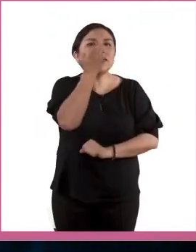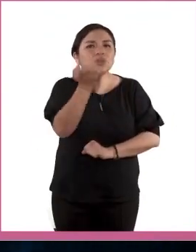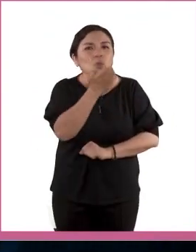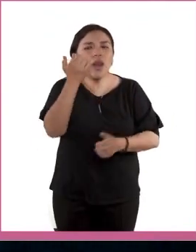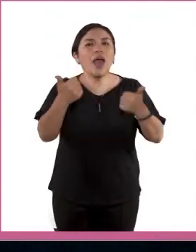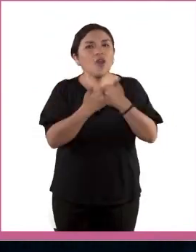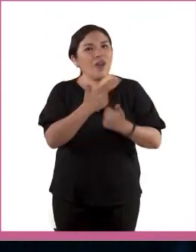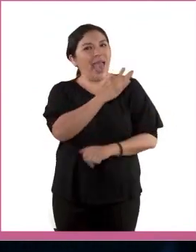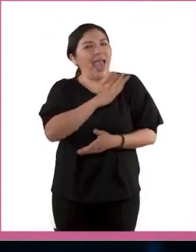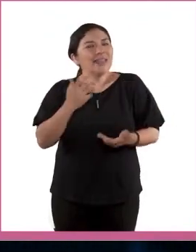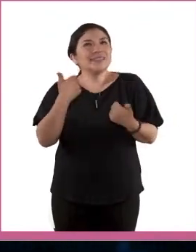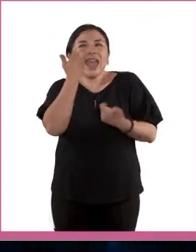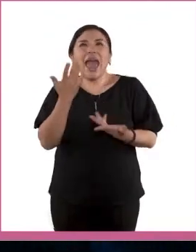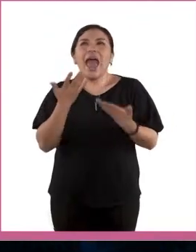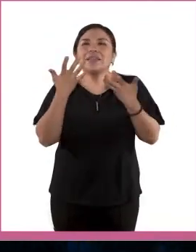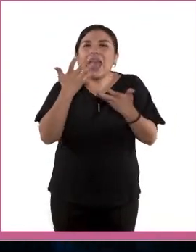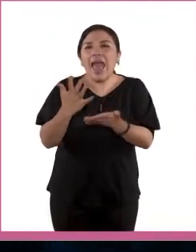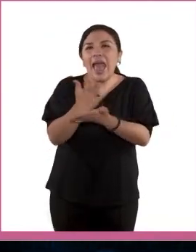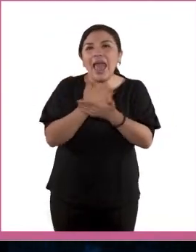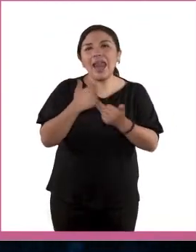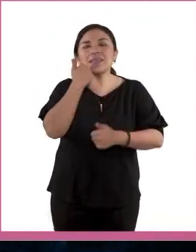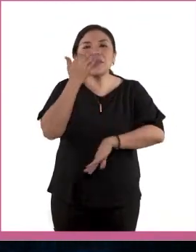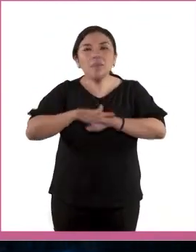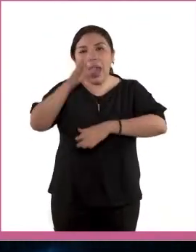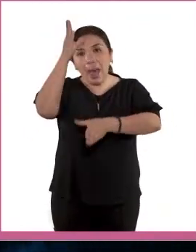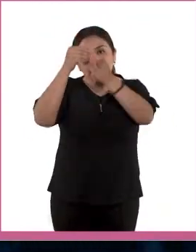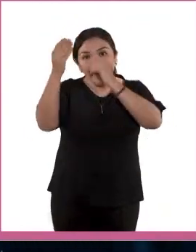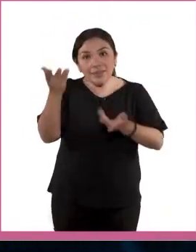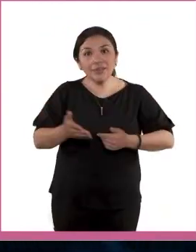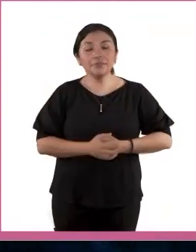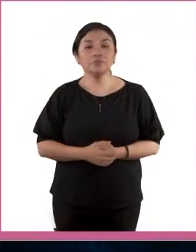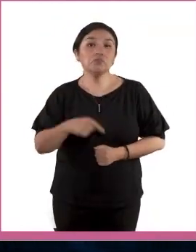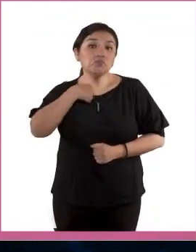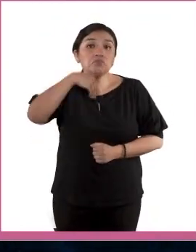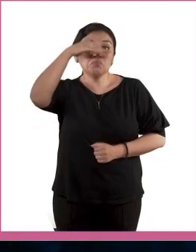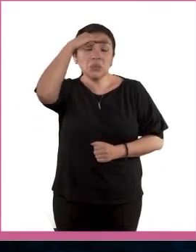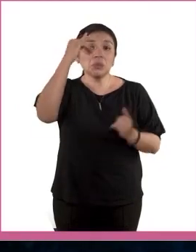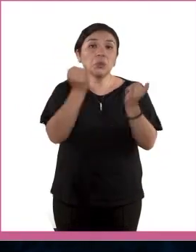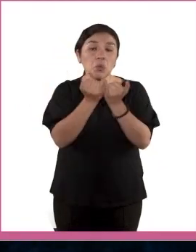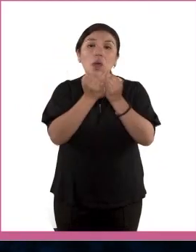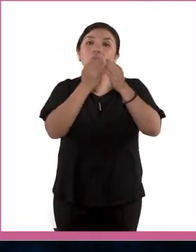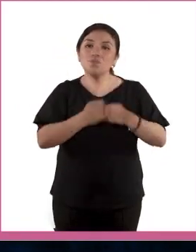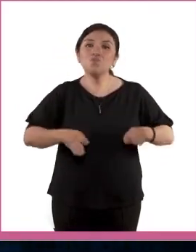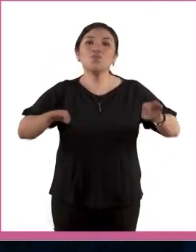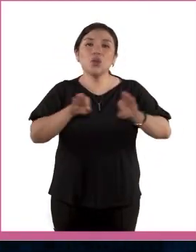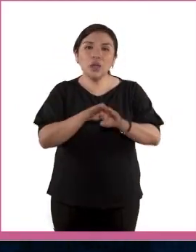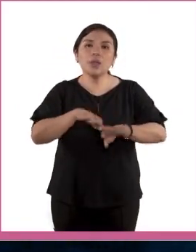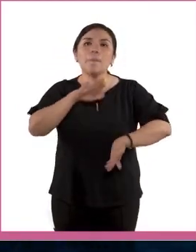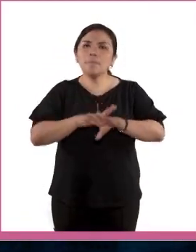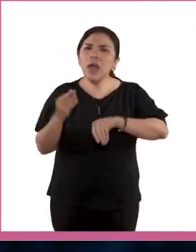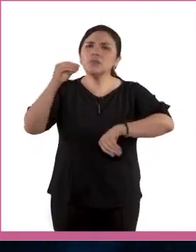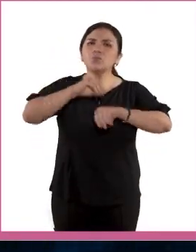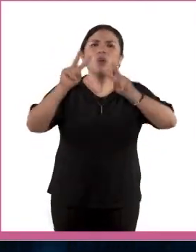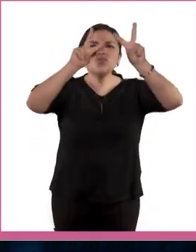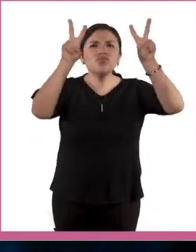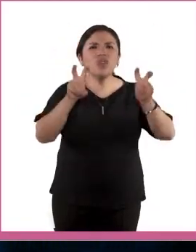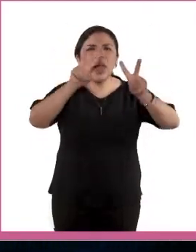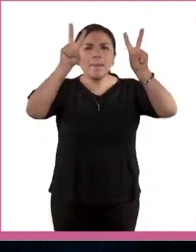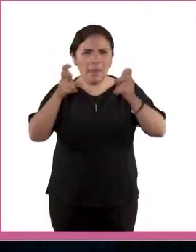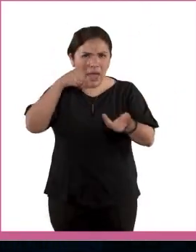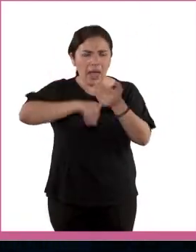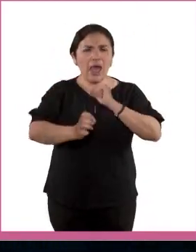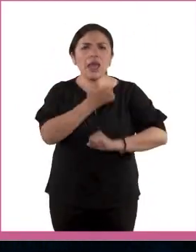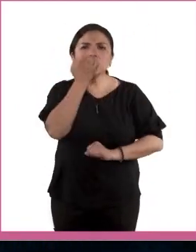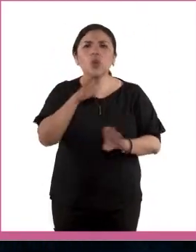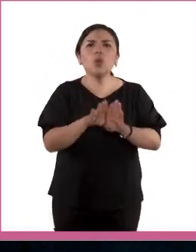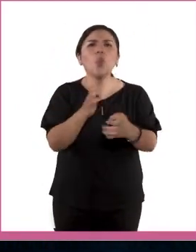a las escuelas con ánimo y con el deseo de seguir aprendiendo. Considero también que es muy importante incluir temas en